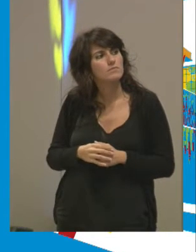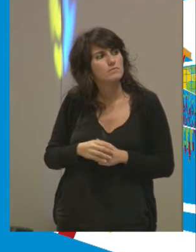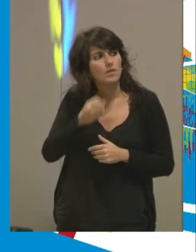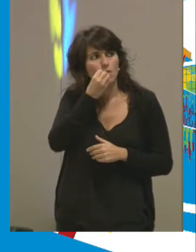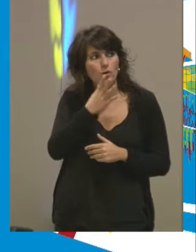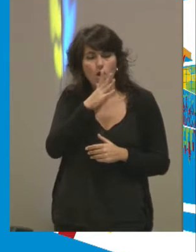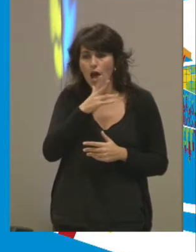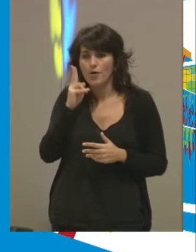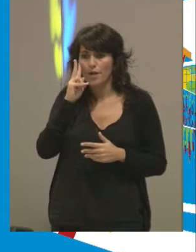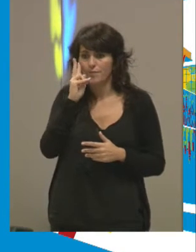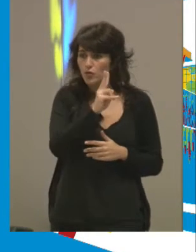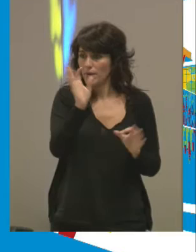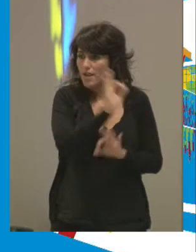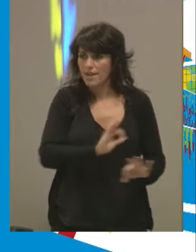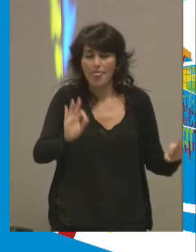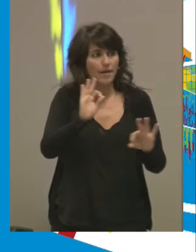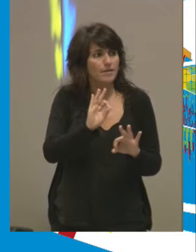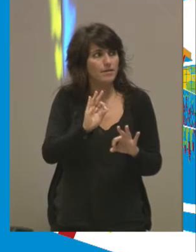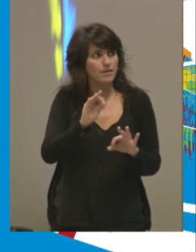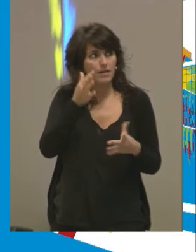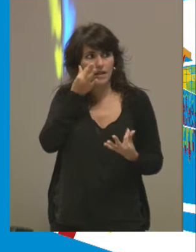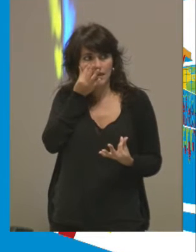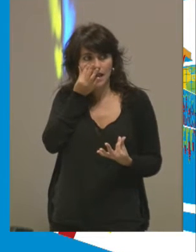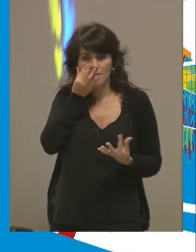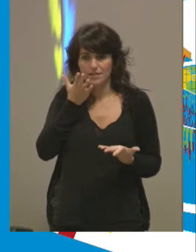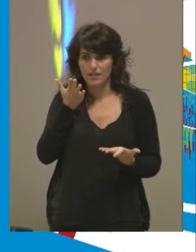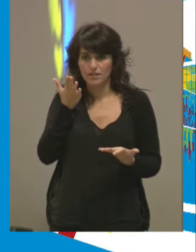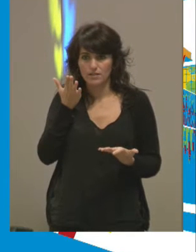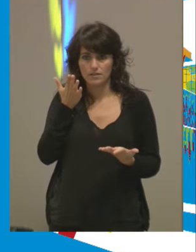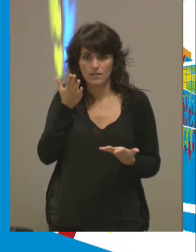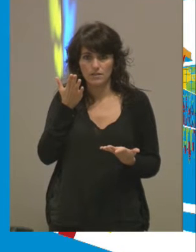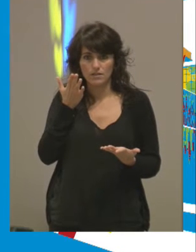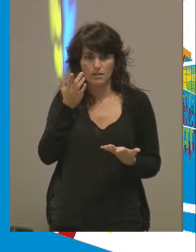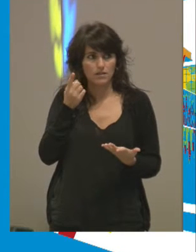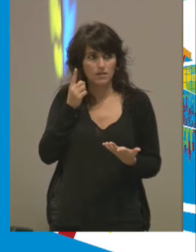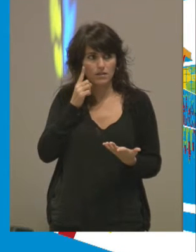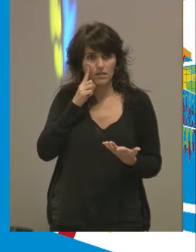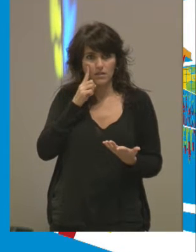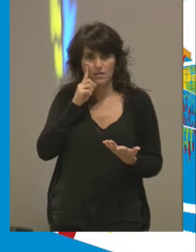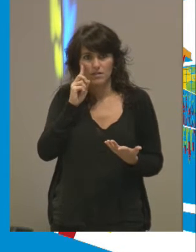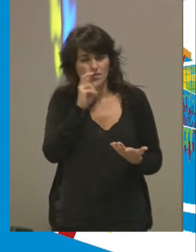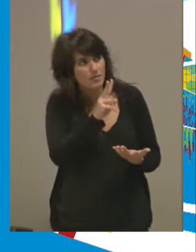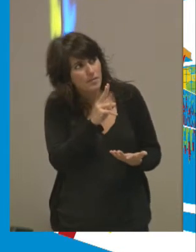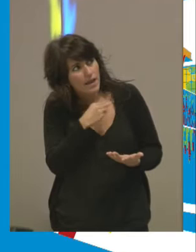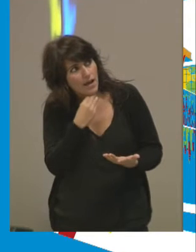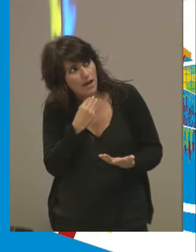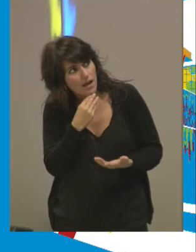Bueno, ahora no es que no veáis nada, es que realmente, a pesar de que parece que mucho no apreciáis,